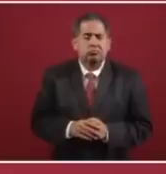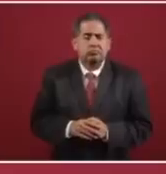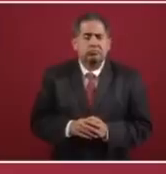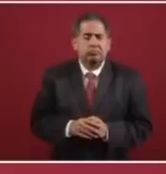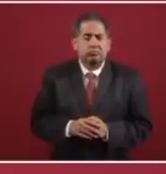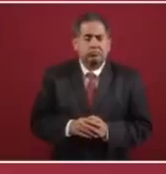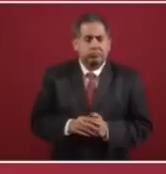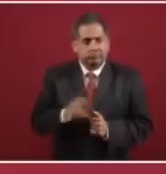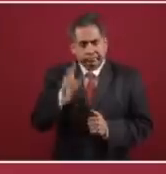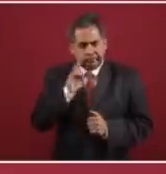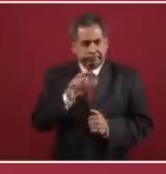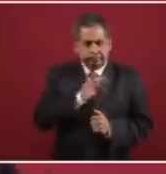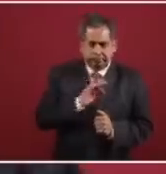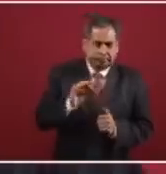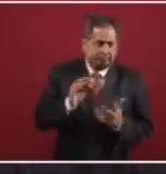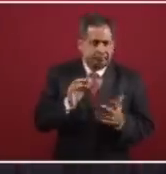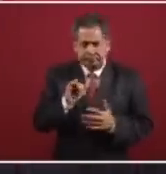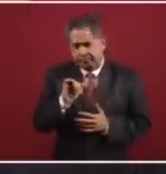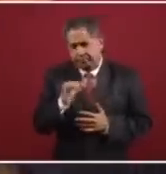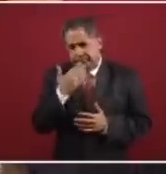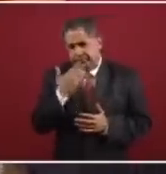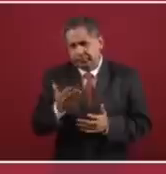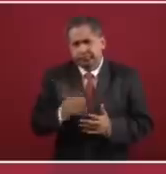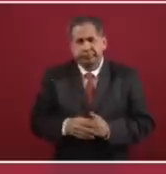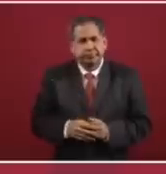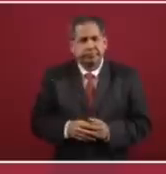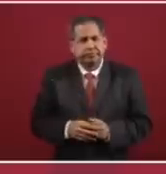la posibilidad, o se